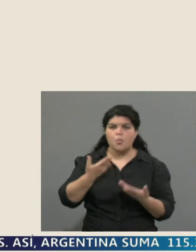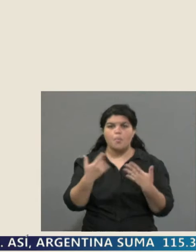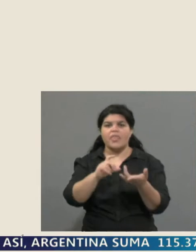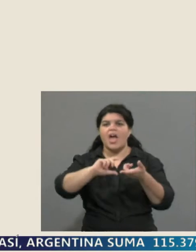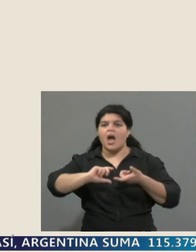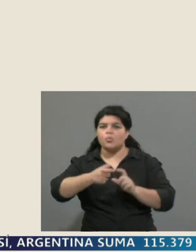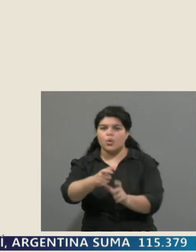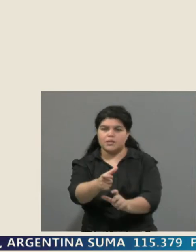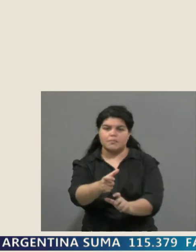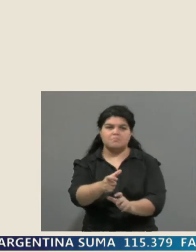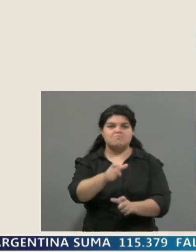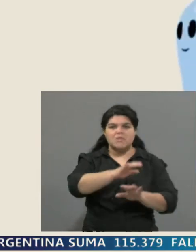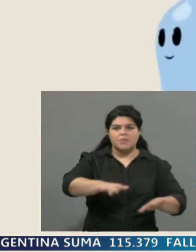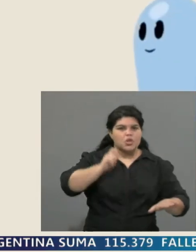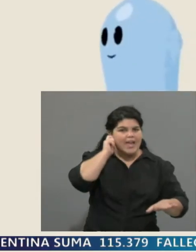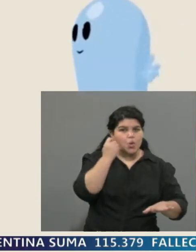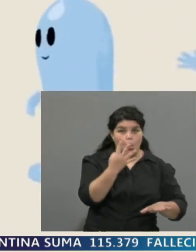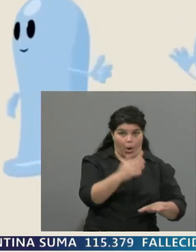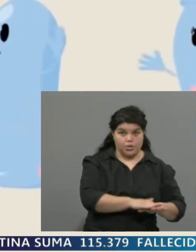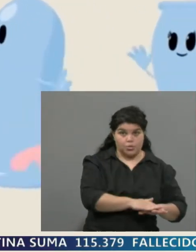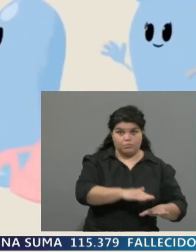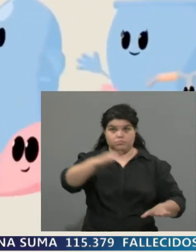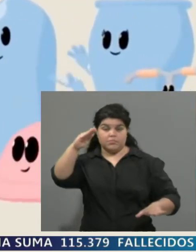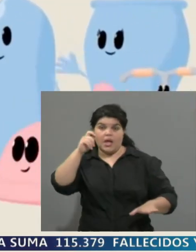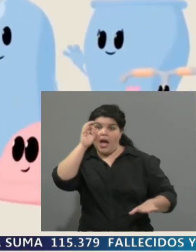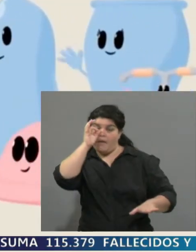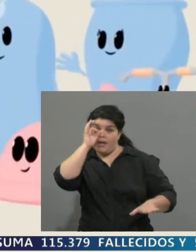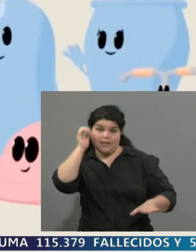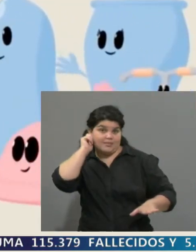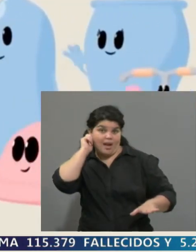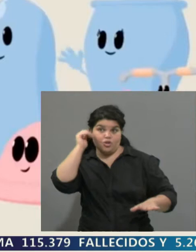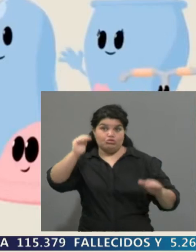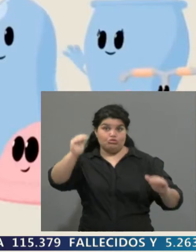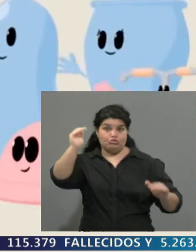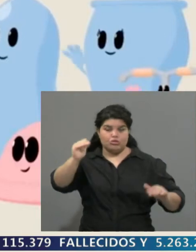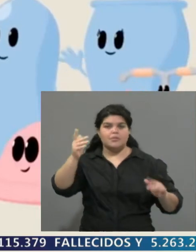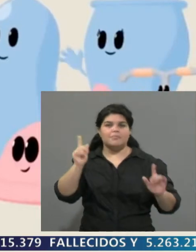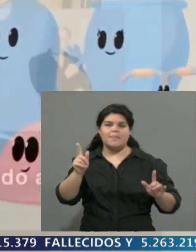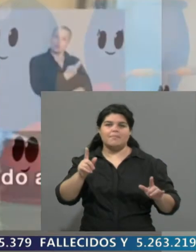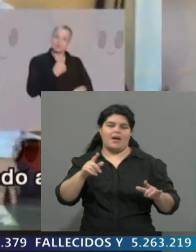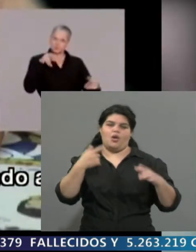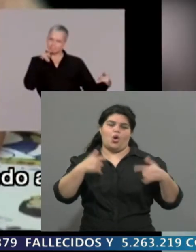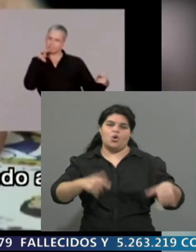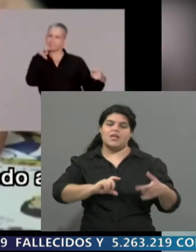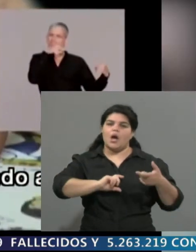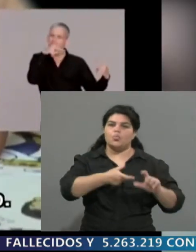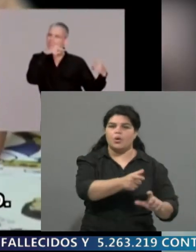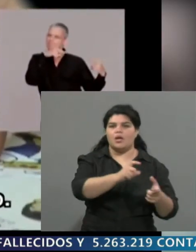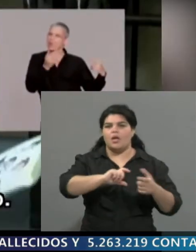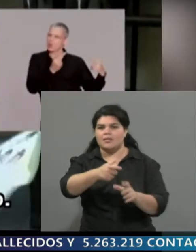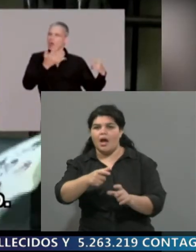de 4 años hasta personas, no sé, de 20, obviamente que los contenidos se van modernizando, modificando y